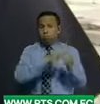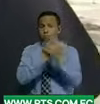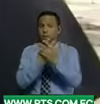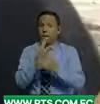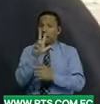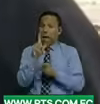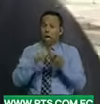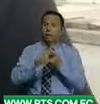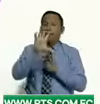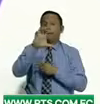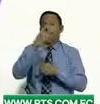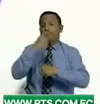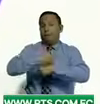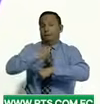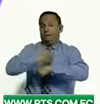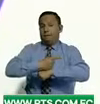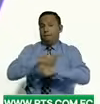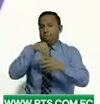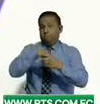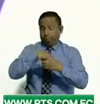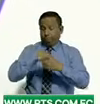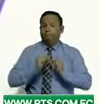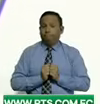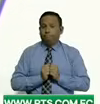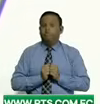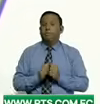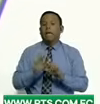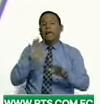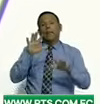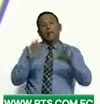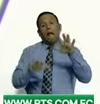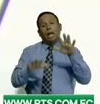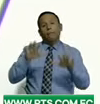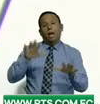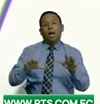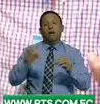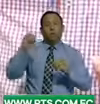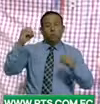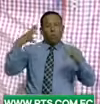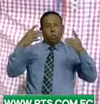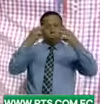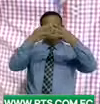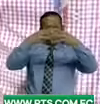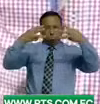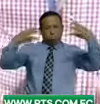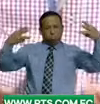a 15 días, creería yo. En el caso de las instalaciones del alumbrado público,